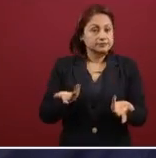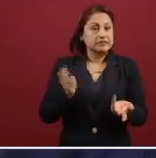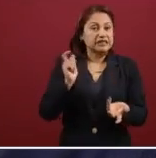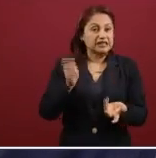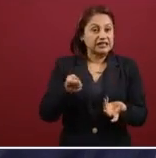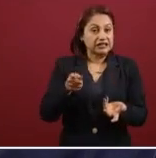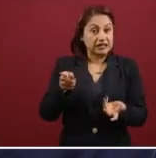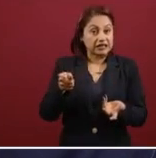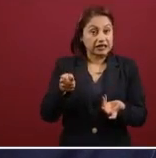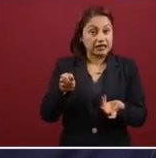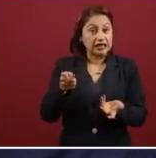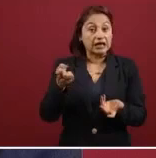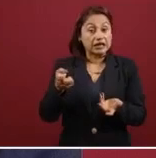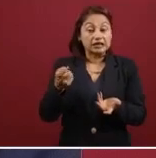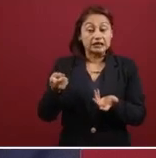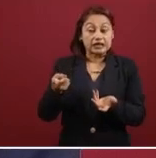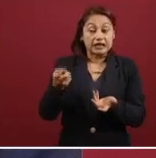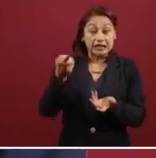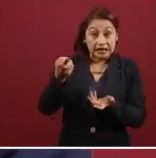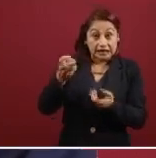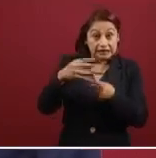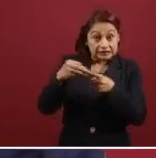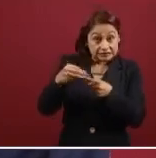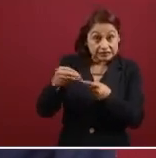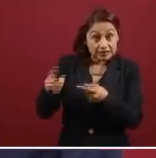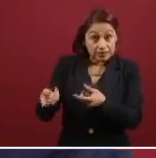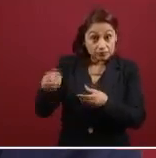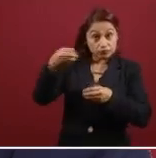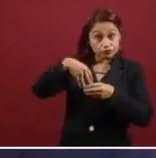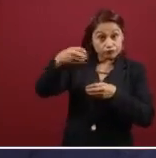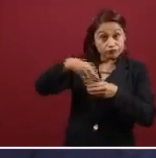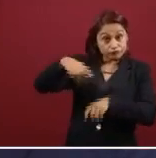ese tipo de programa. Al contrario,